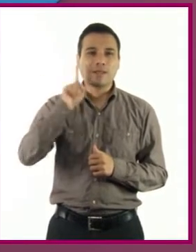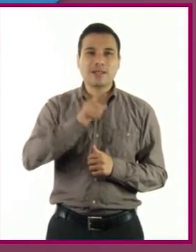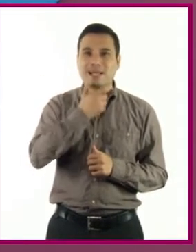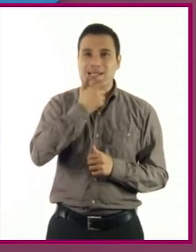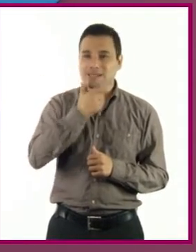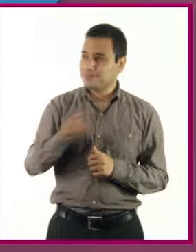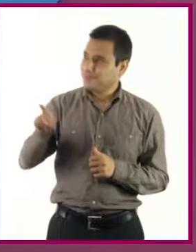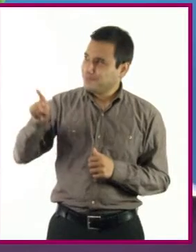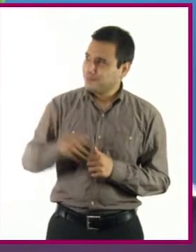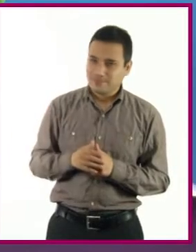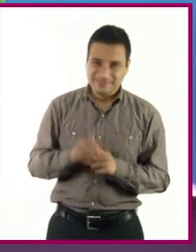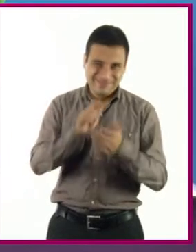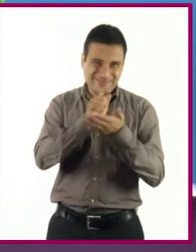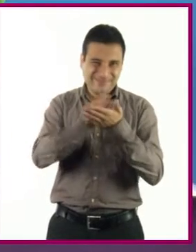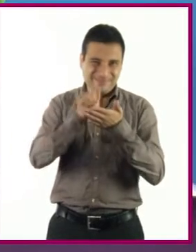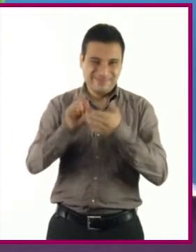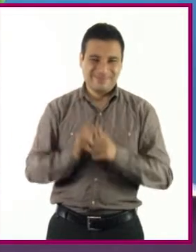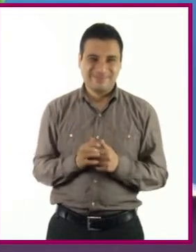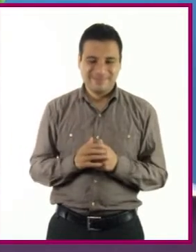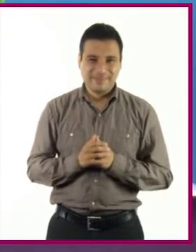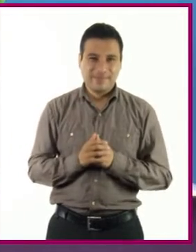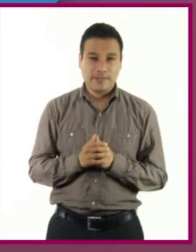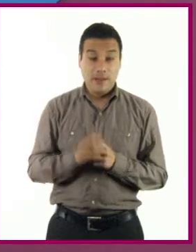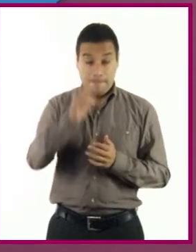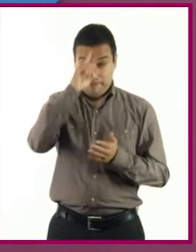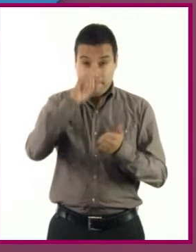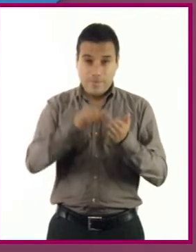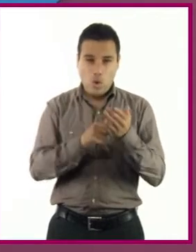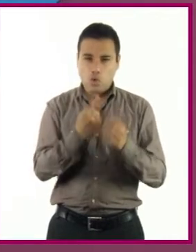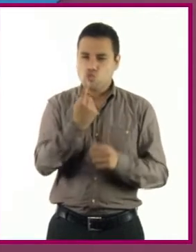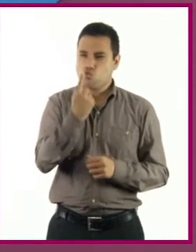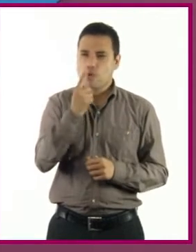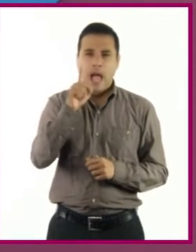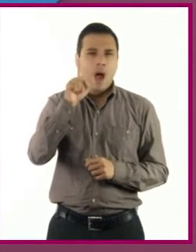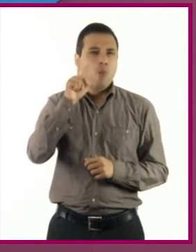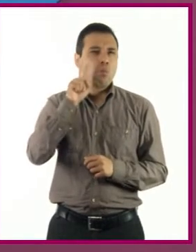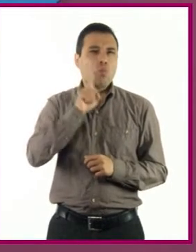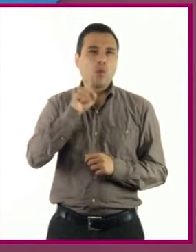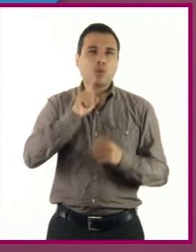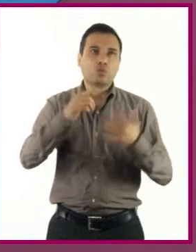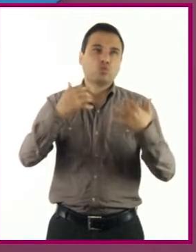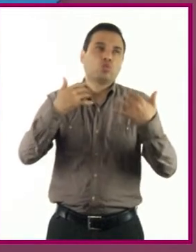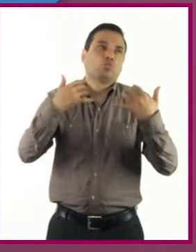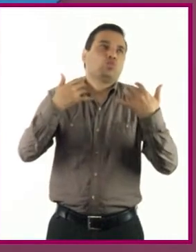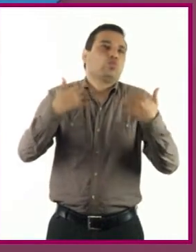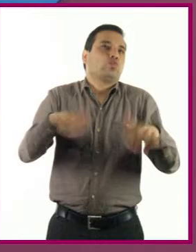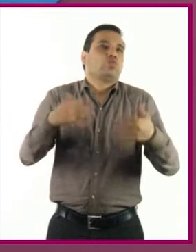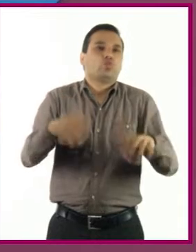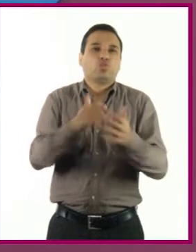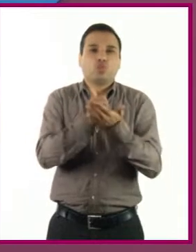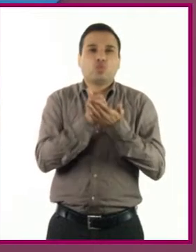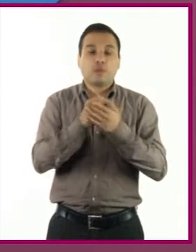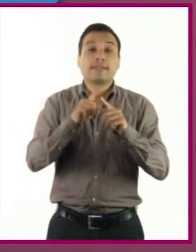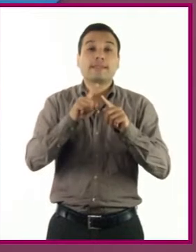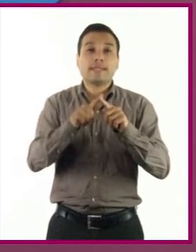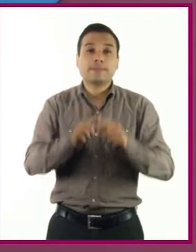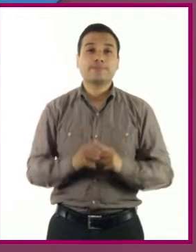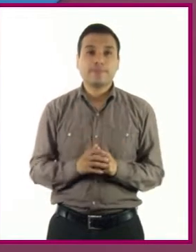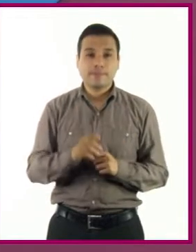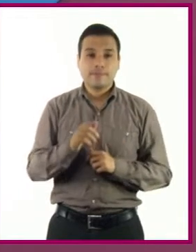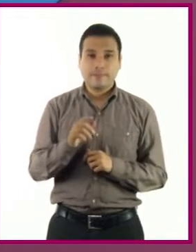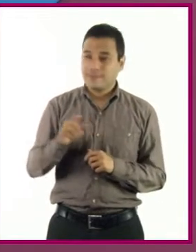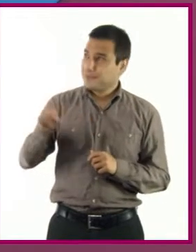Mary Wollstonecraft. Pero creo que una de las mujeres que más influyó en mi vida fue la maestra